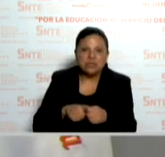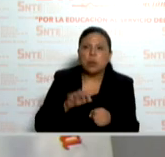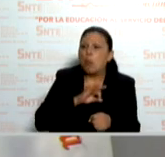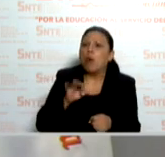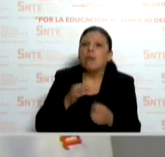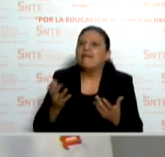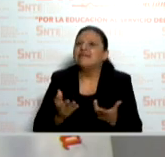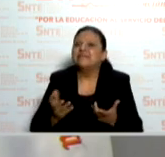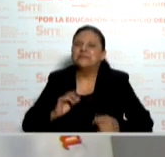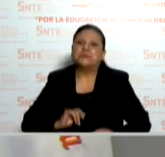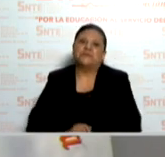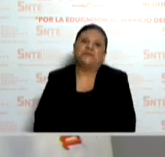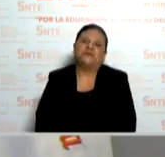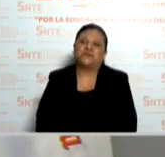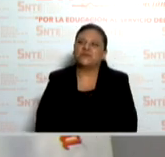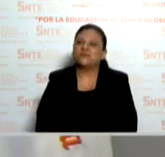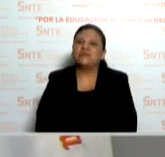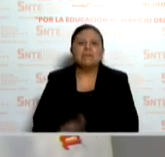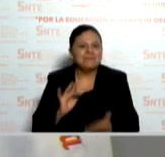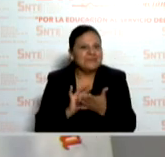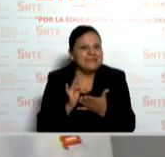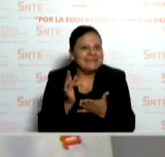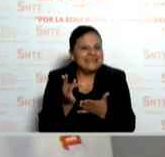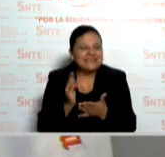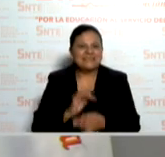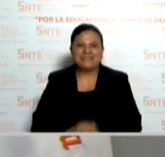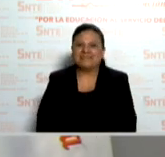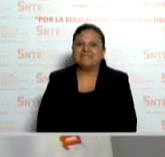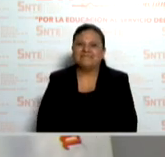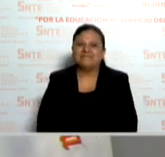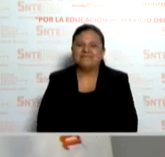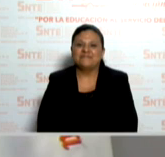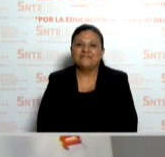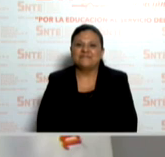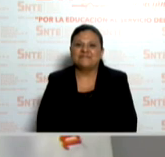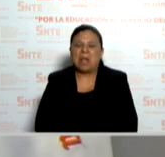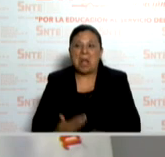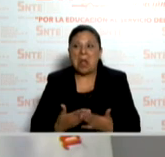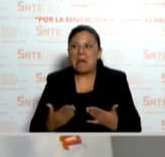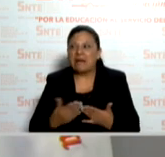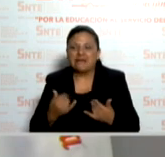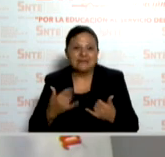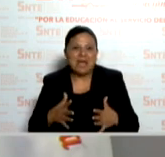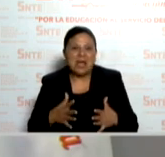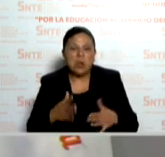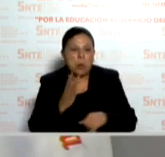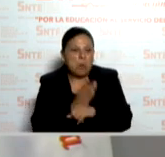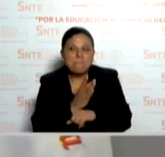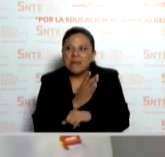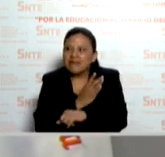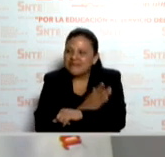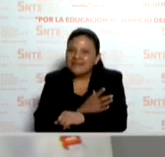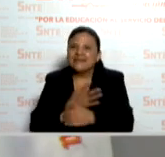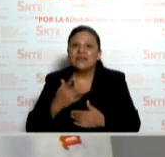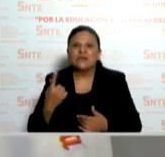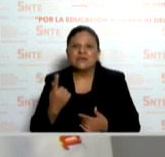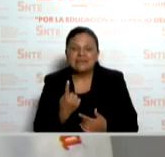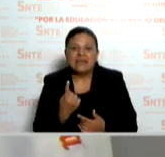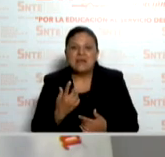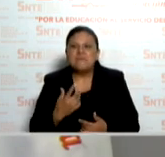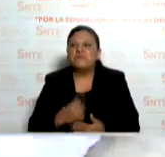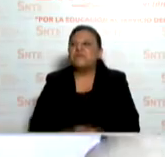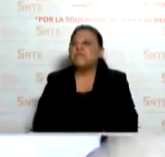pueda hacer. Muchas gracias. Les pedimos a los compañeros que, de